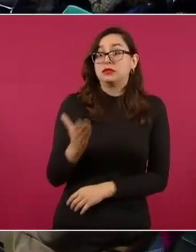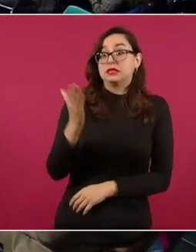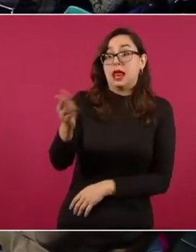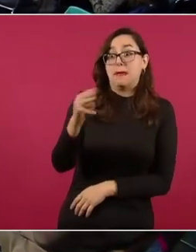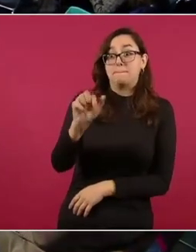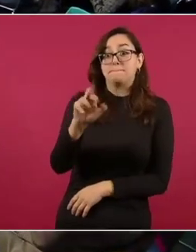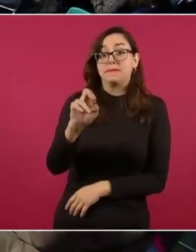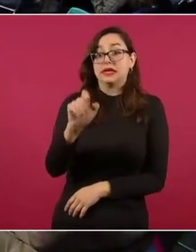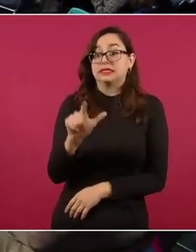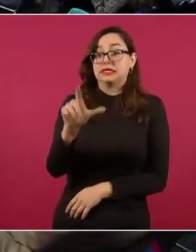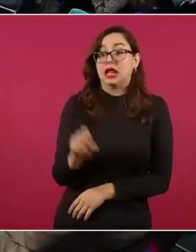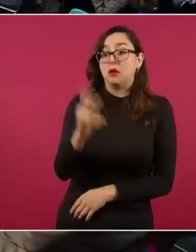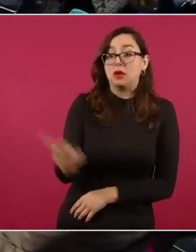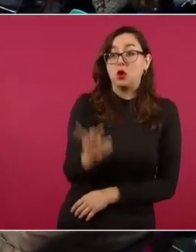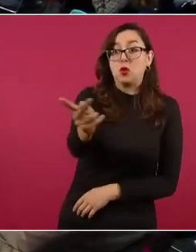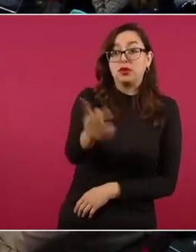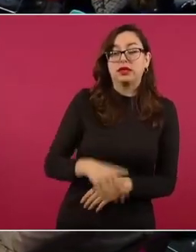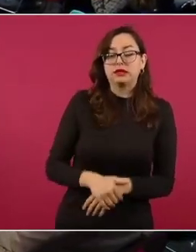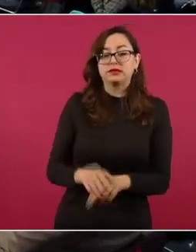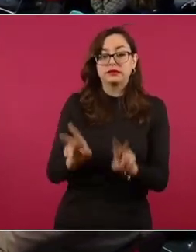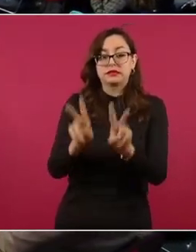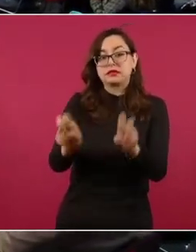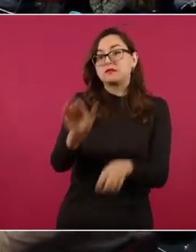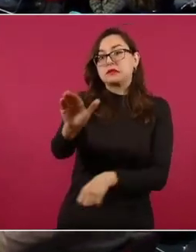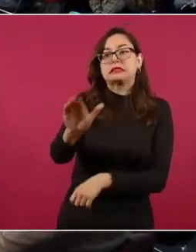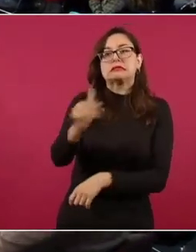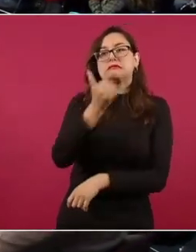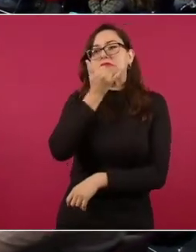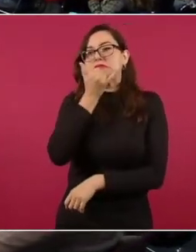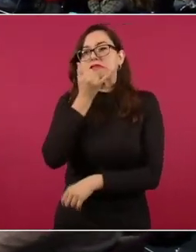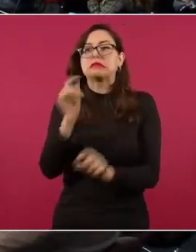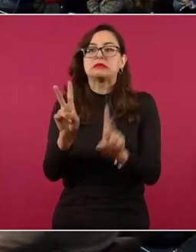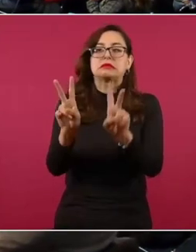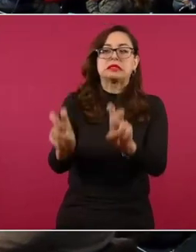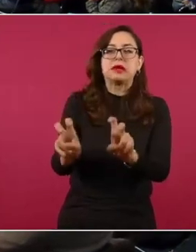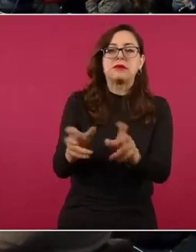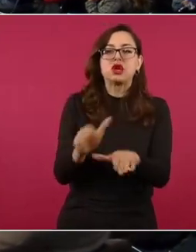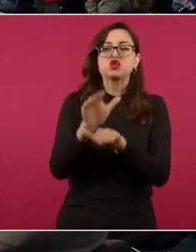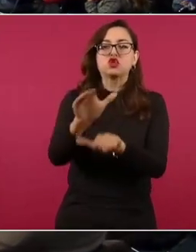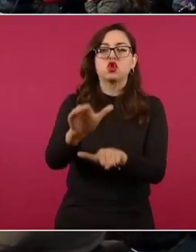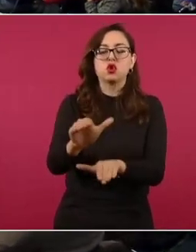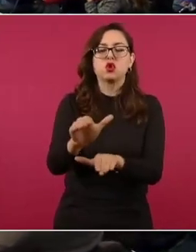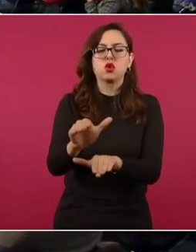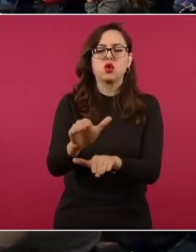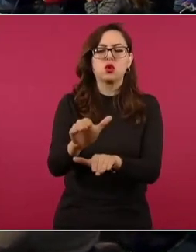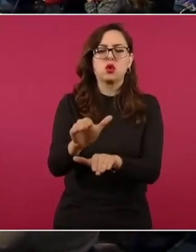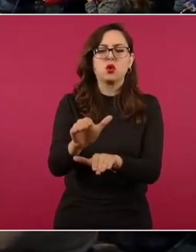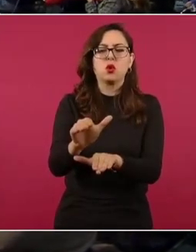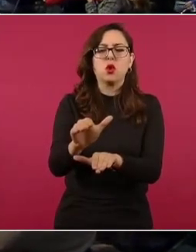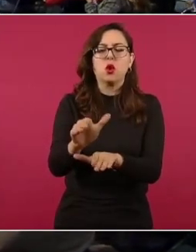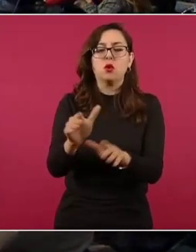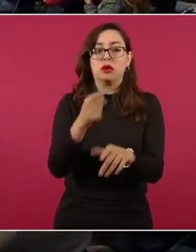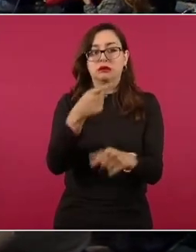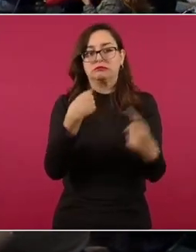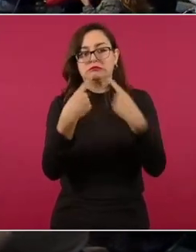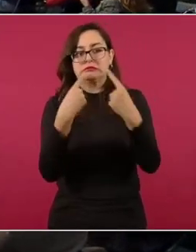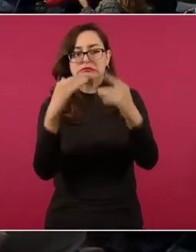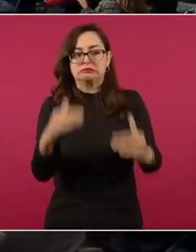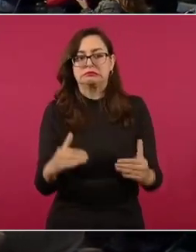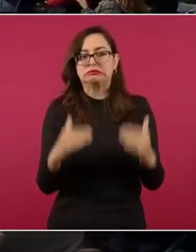cuestiones en otros temas. También quisiera preguntarle cómo quedó el tema de los visados en el diálogo de alto nivel. Ya lo